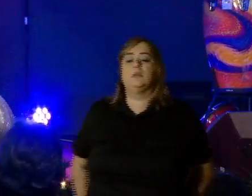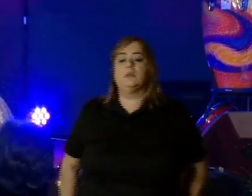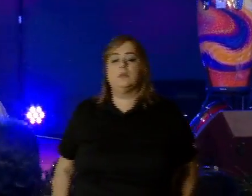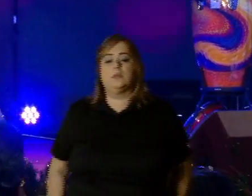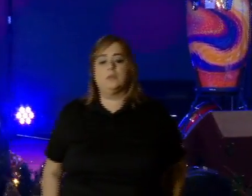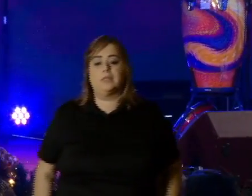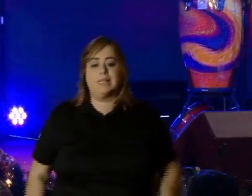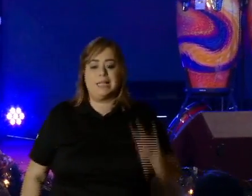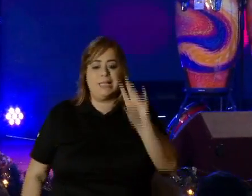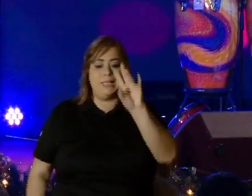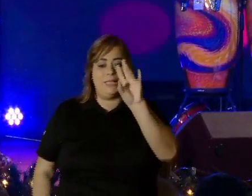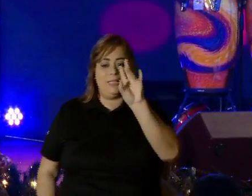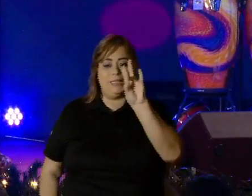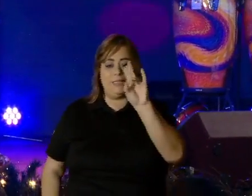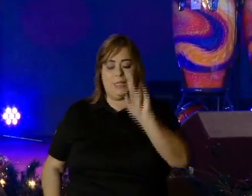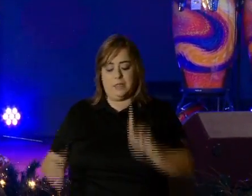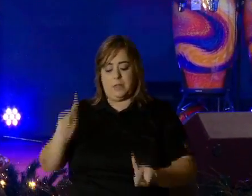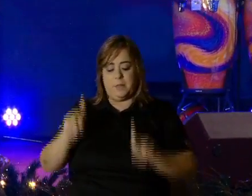vidas hasta ahora.